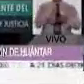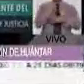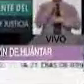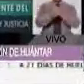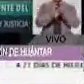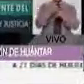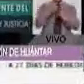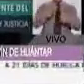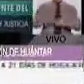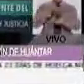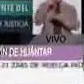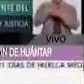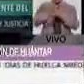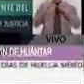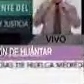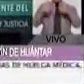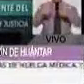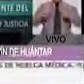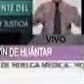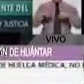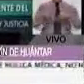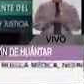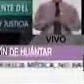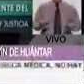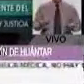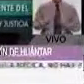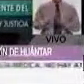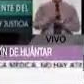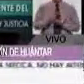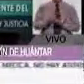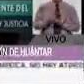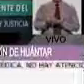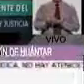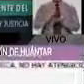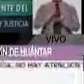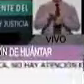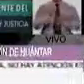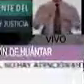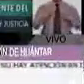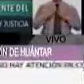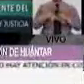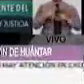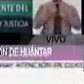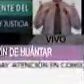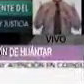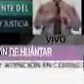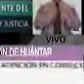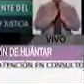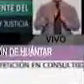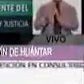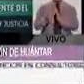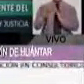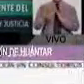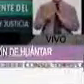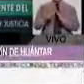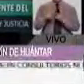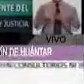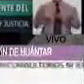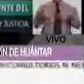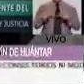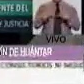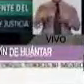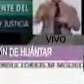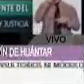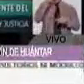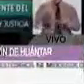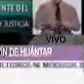han evaluado si este audio podría ser un elemento probatorio que pueda viciar el proceso en sede nacional? ¿Ya